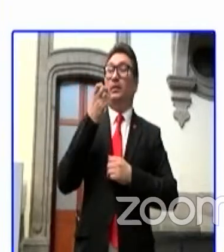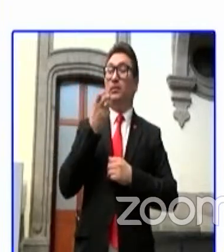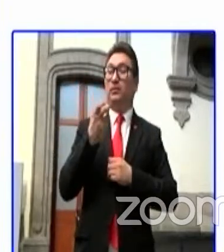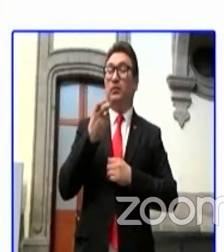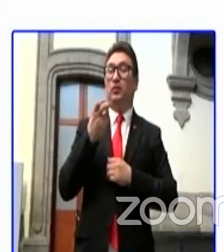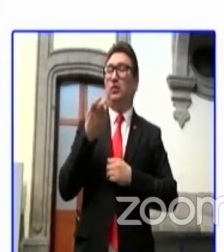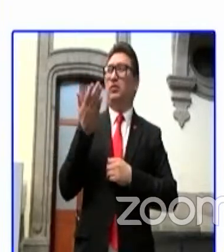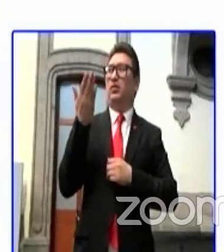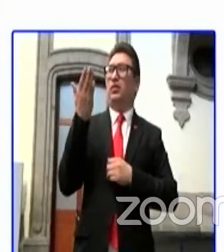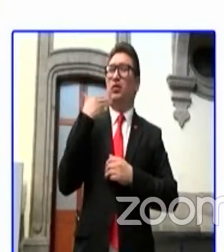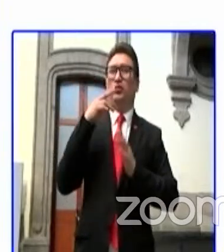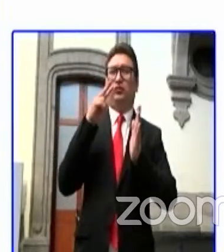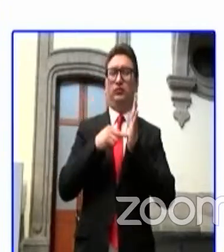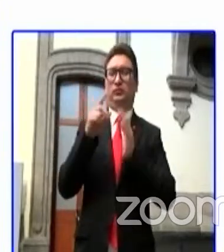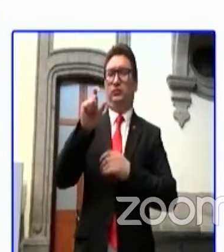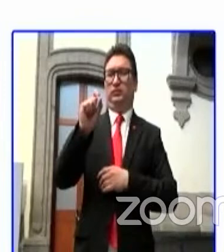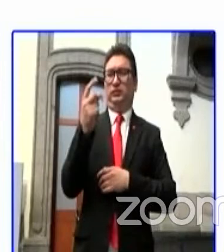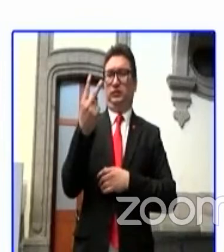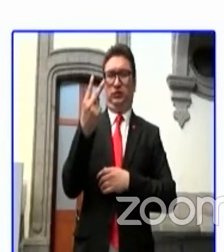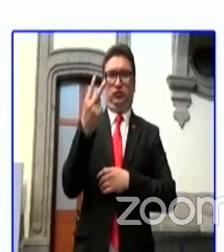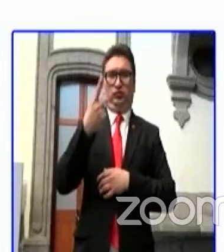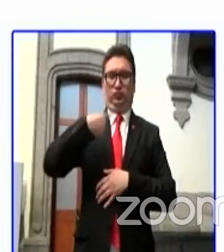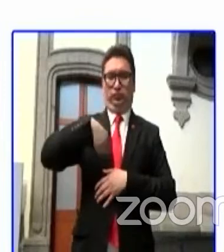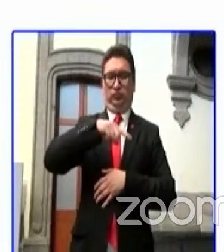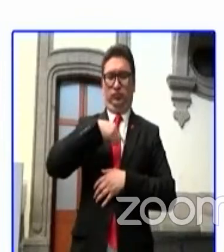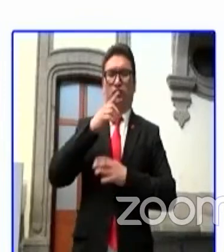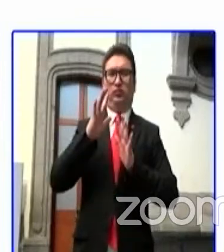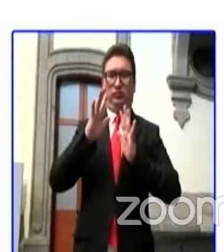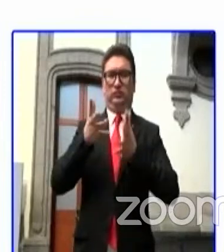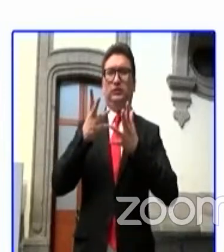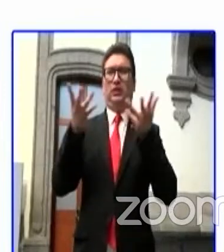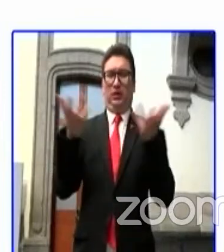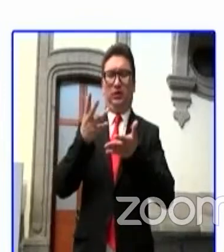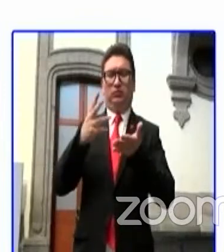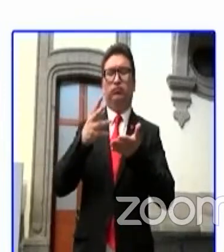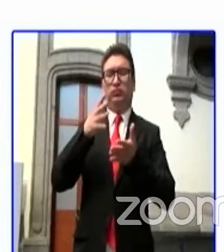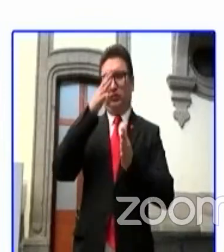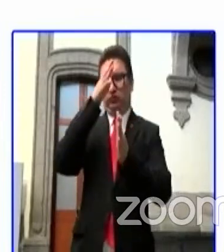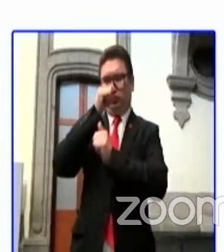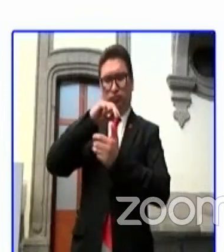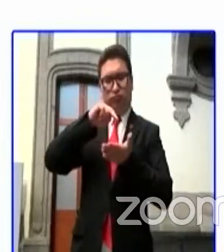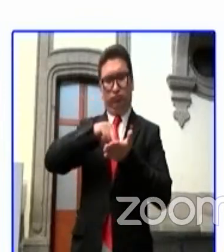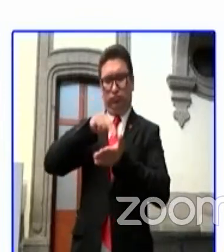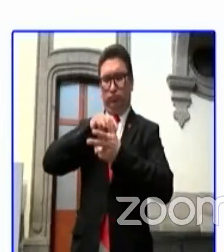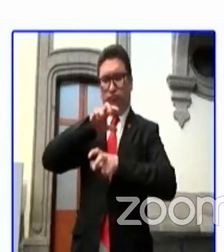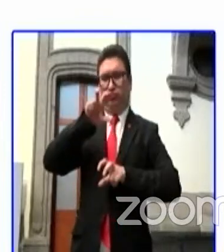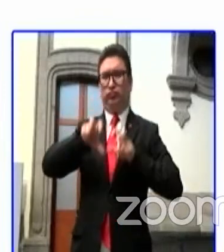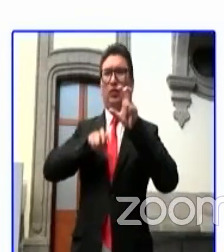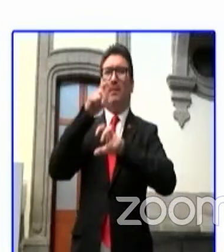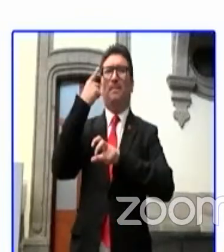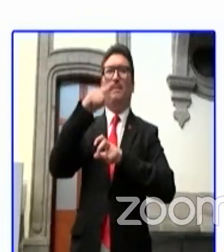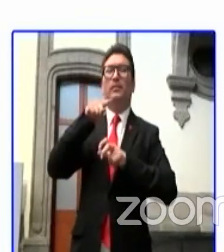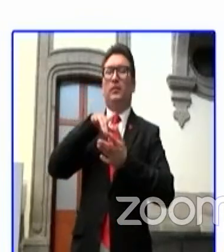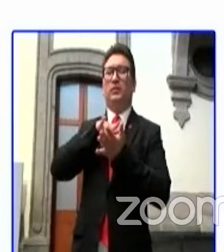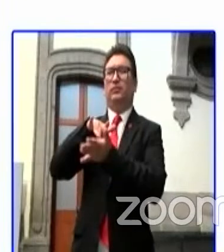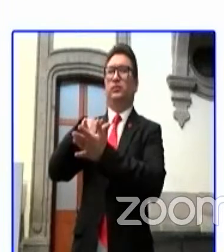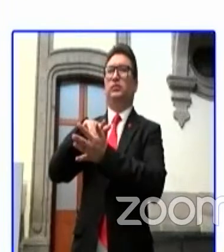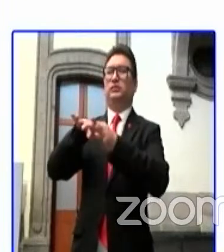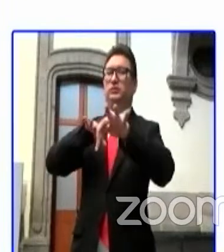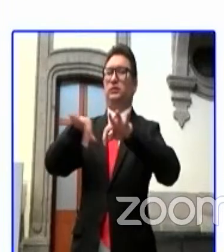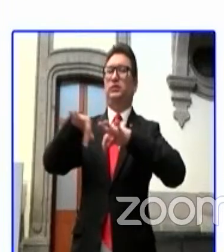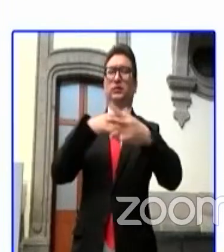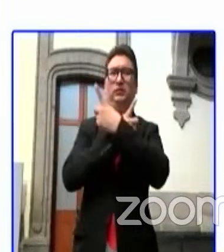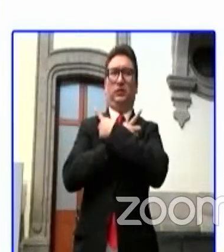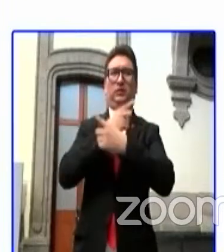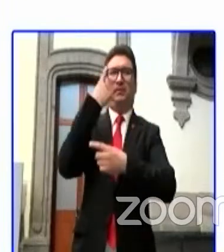año 2022 firmamos y realizamos una coinversión, la coinversión para el trabajo digno de